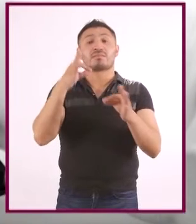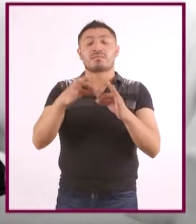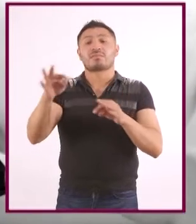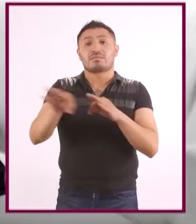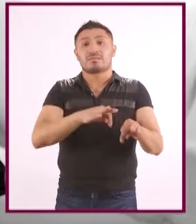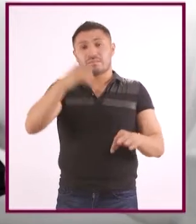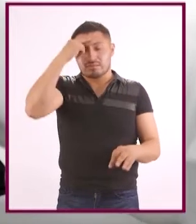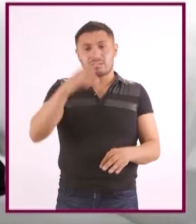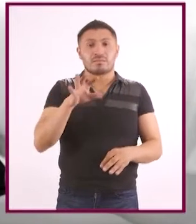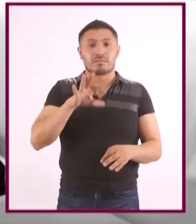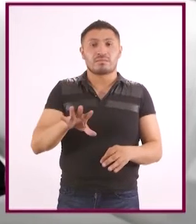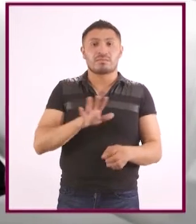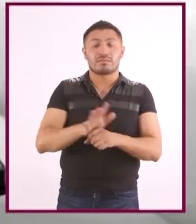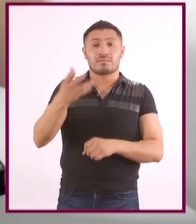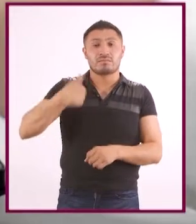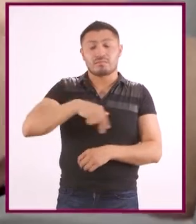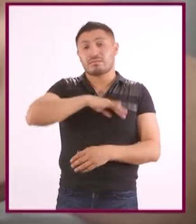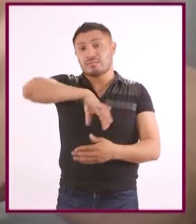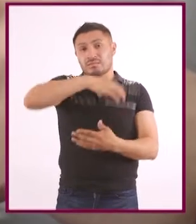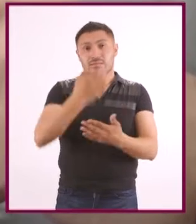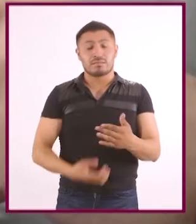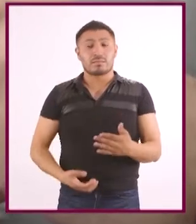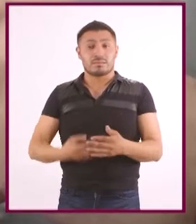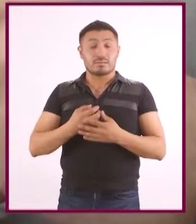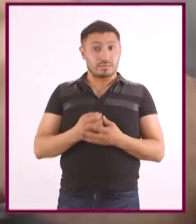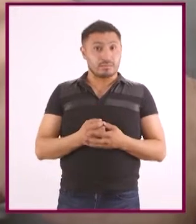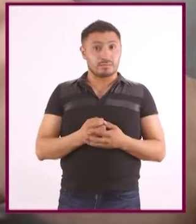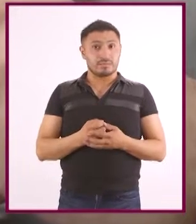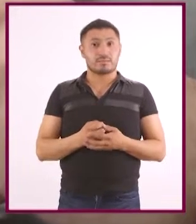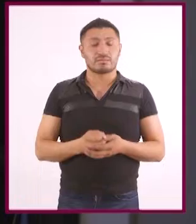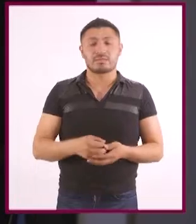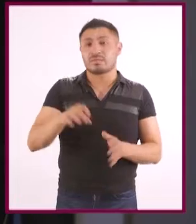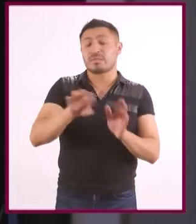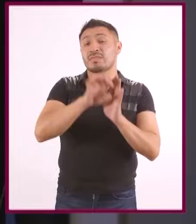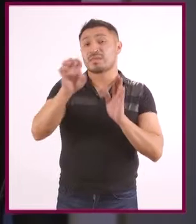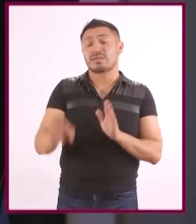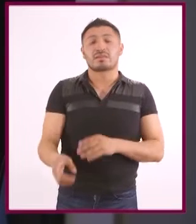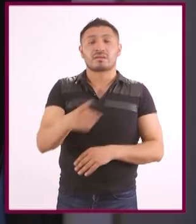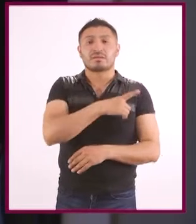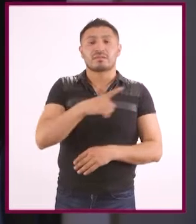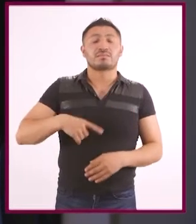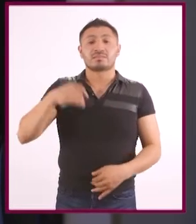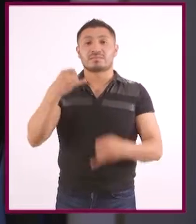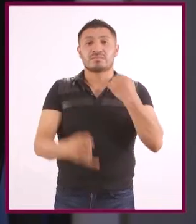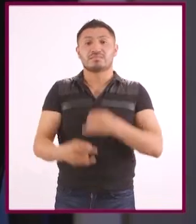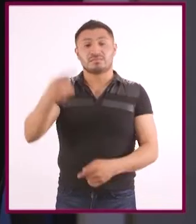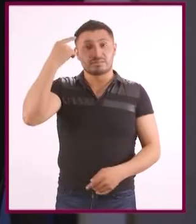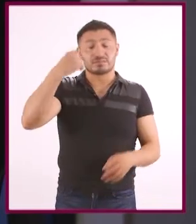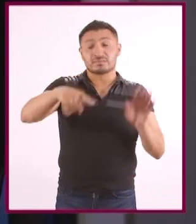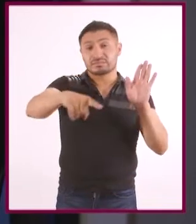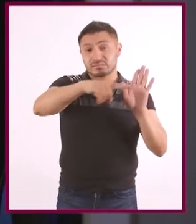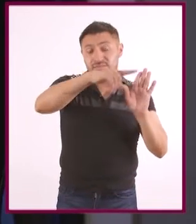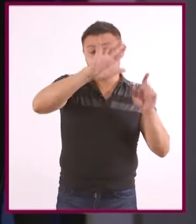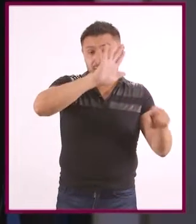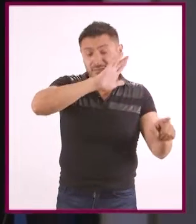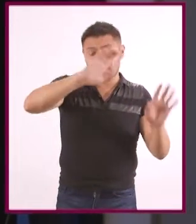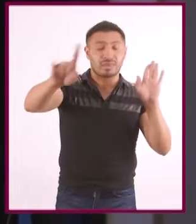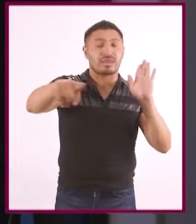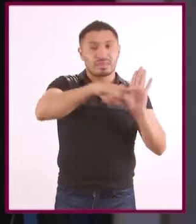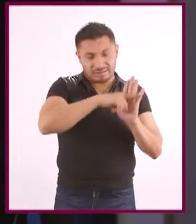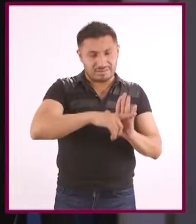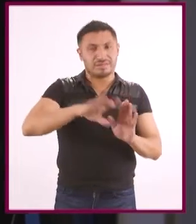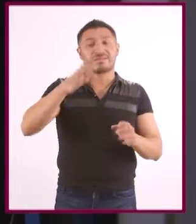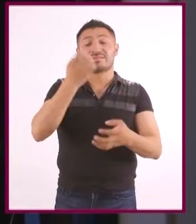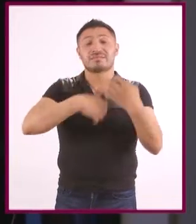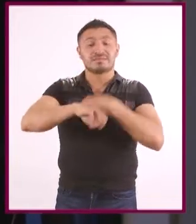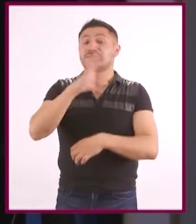para el que hemos sido contratados o contratadas. Un ejemplo de deber jurídico negativo sería el que una empresa no